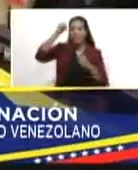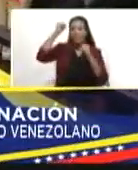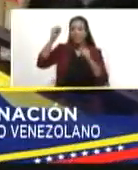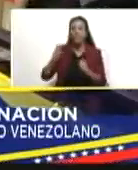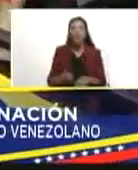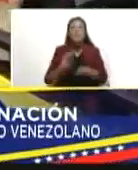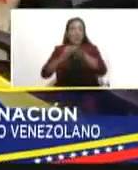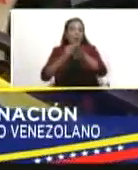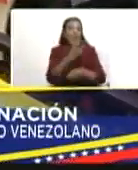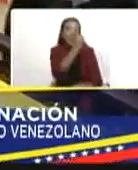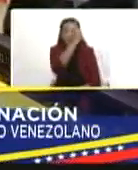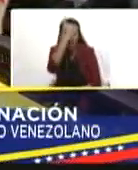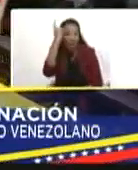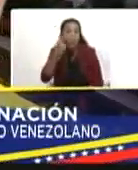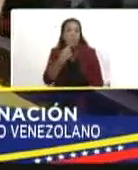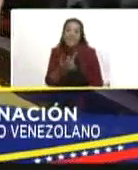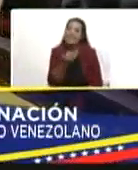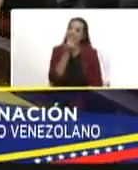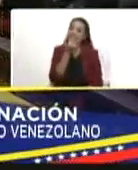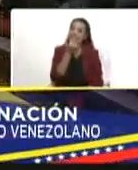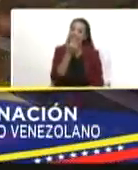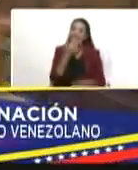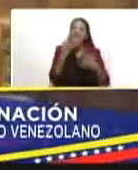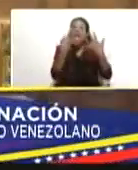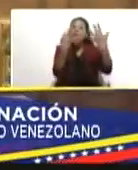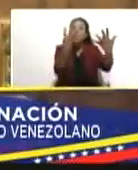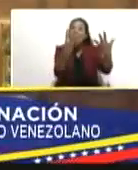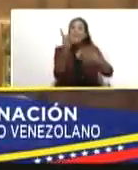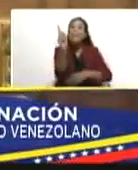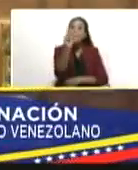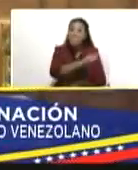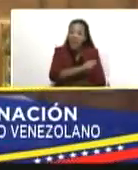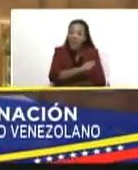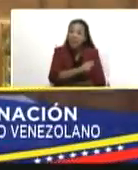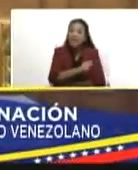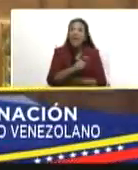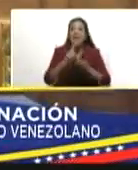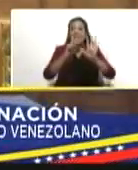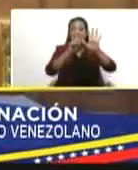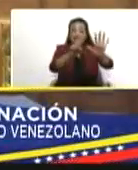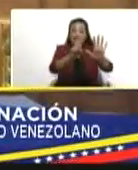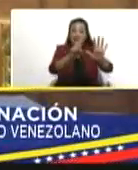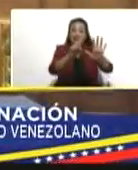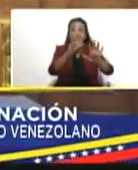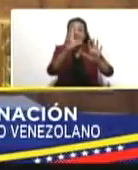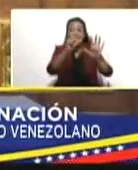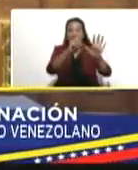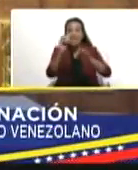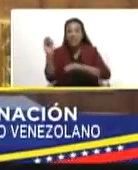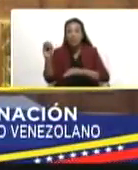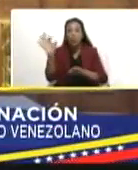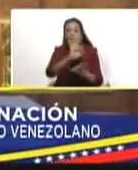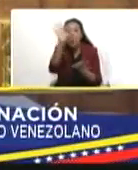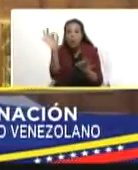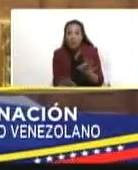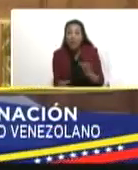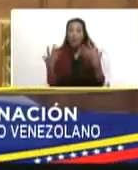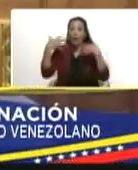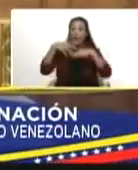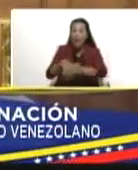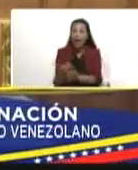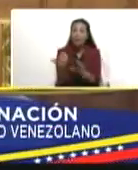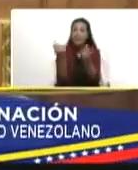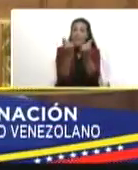me corrige diosdado en 9 meses son 600 por el ingreso mínimo